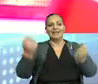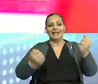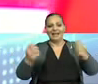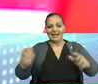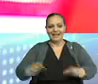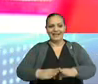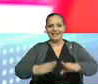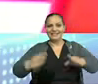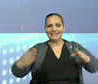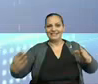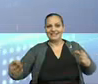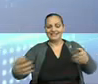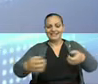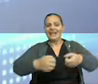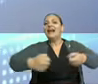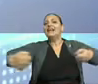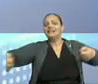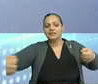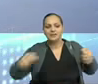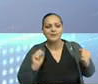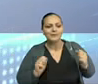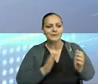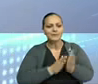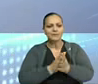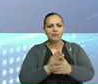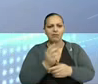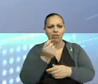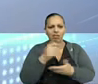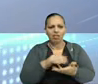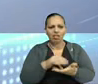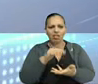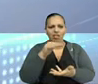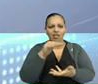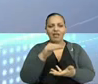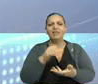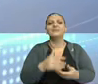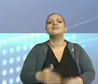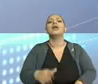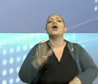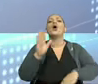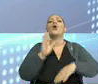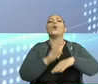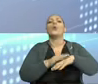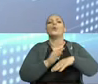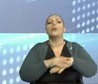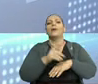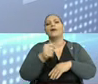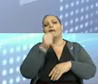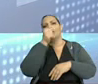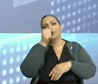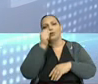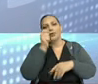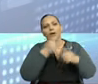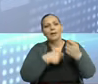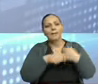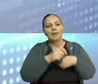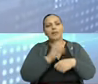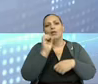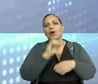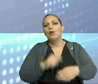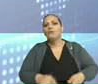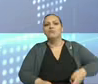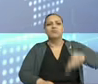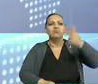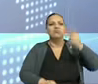Así, plomo o plata. Aquí no sé, yo no le veo condiciones a este chico como para hacer esas hazañas de pagar